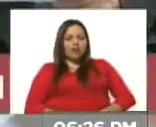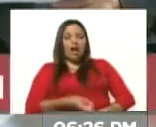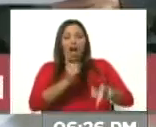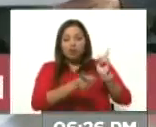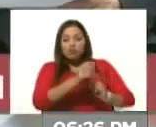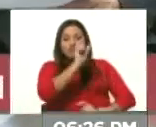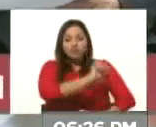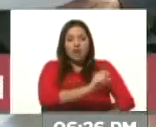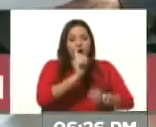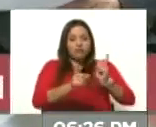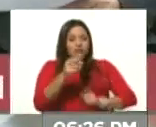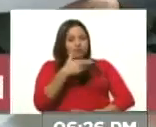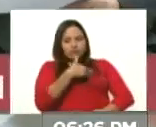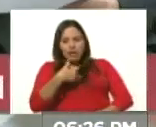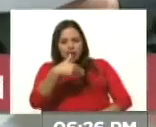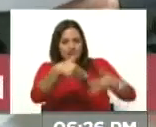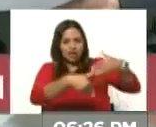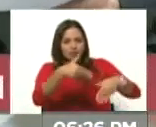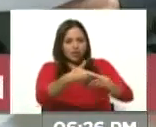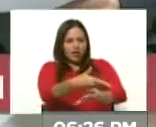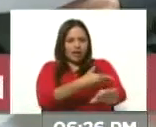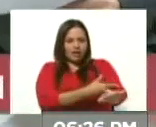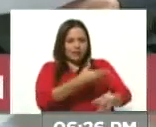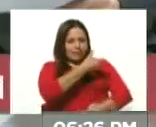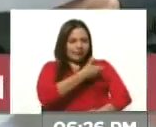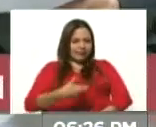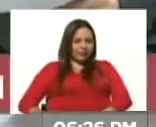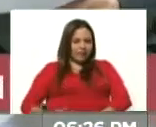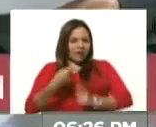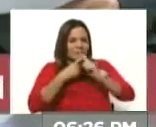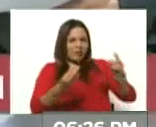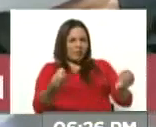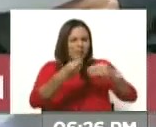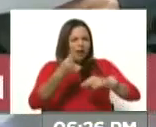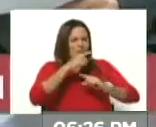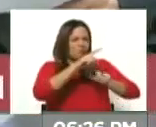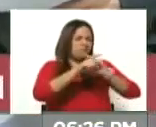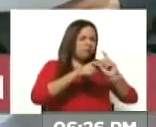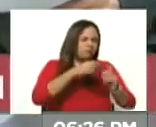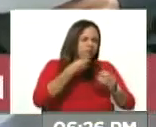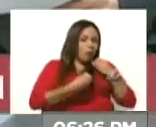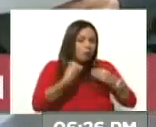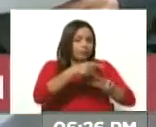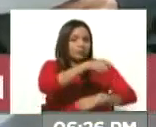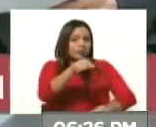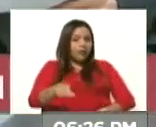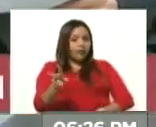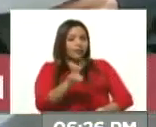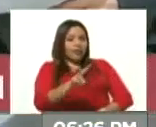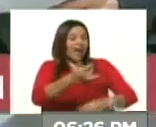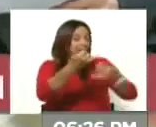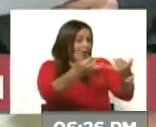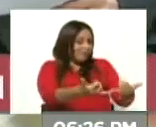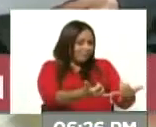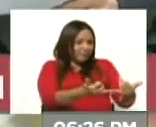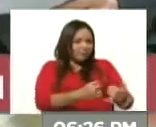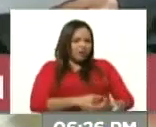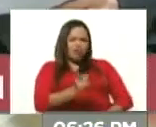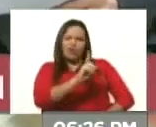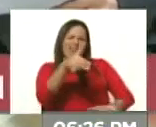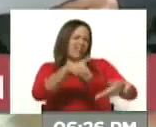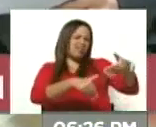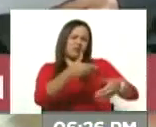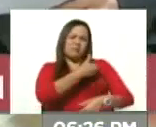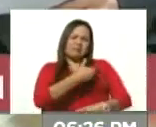presidenciales pero en todo caso la principal preocupación de los venezolanos en este momento no son las elecciones